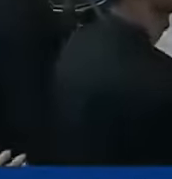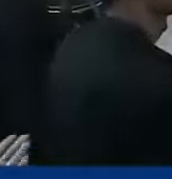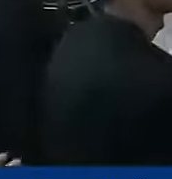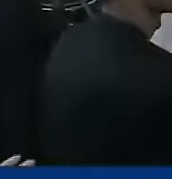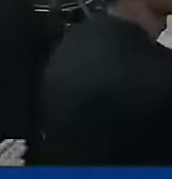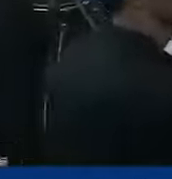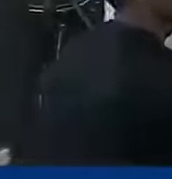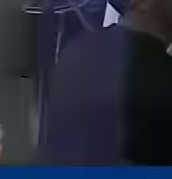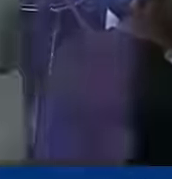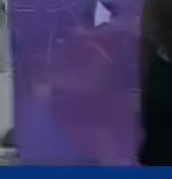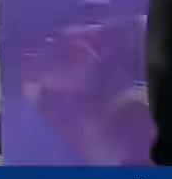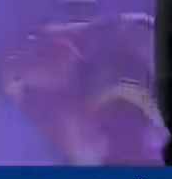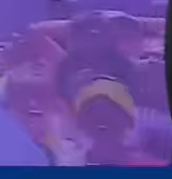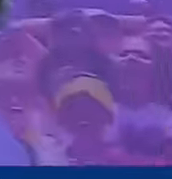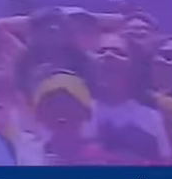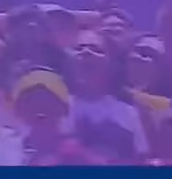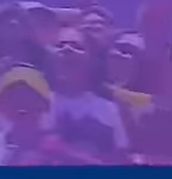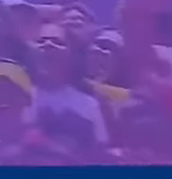presidente!